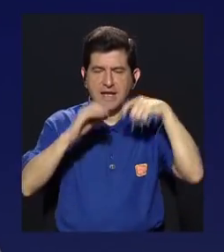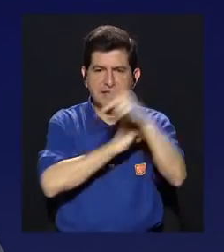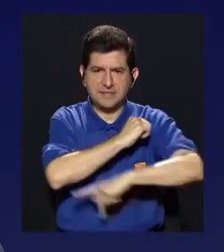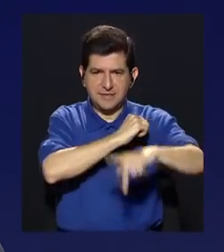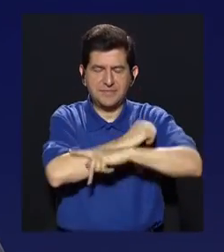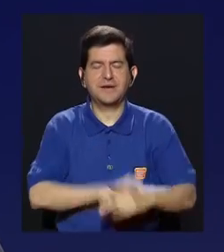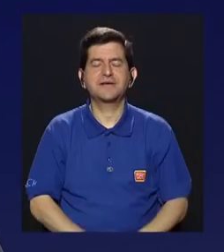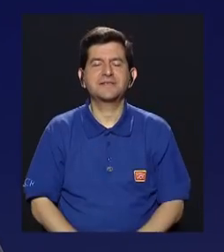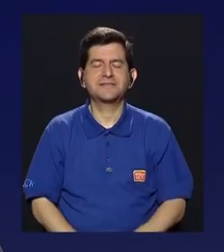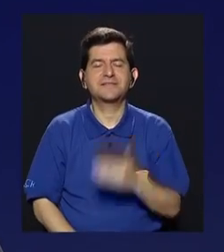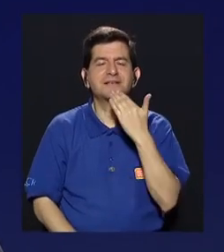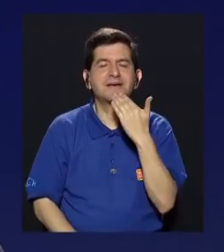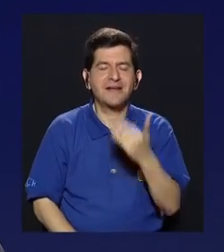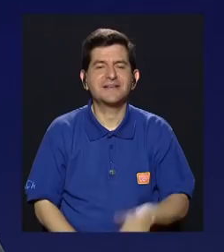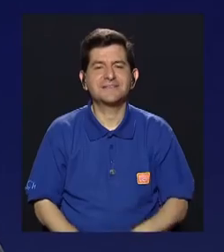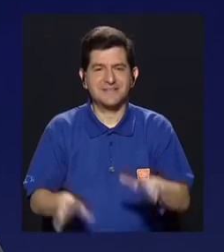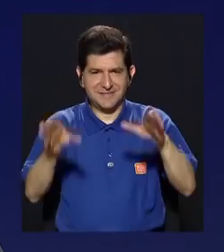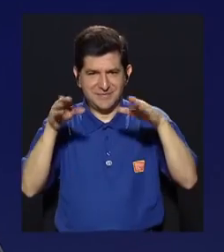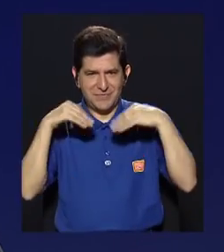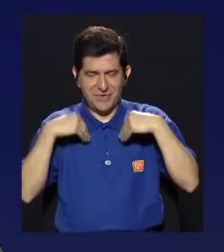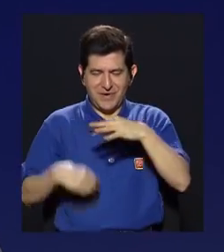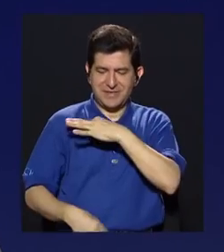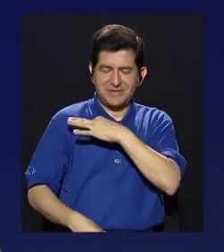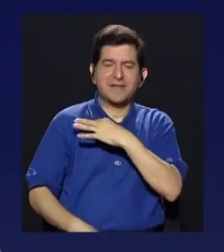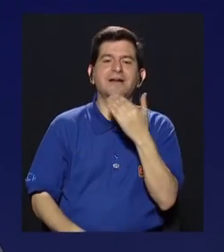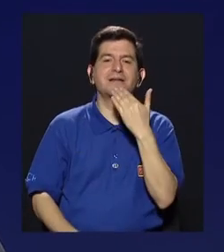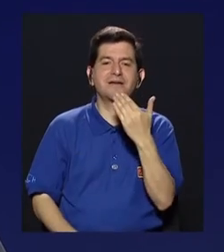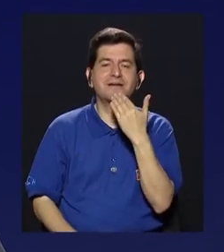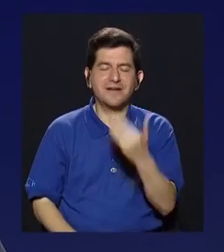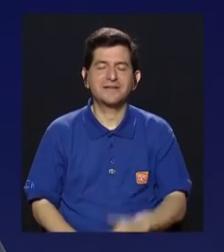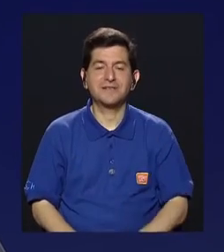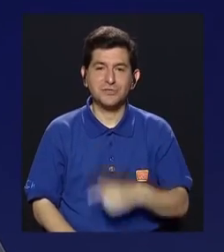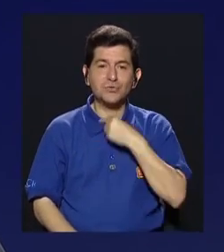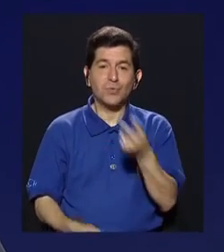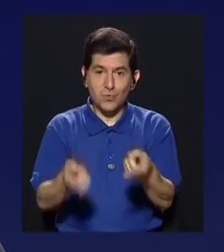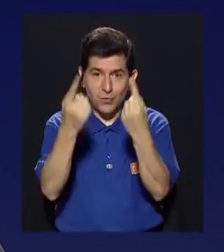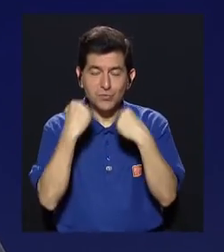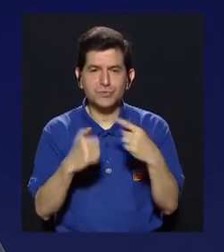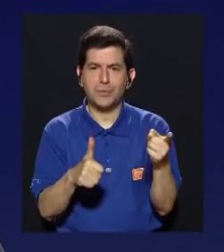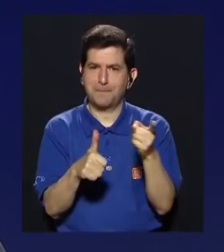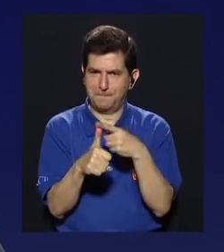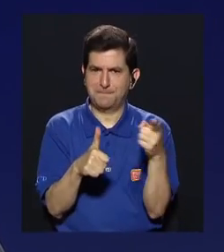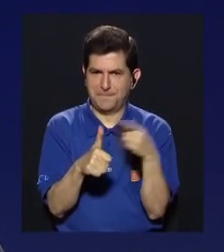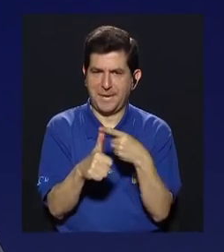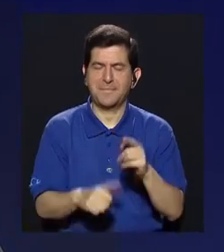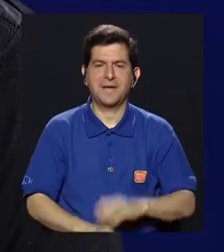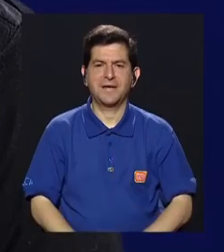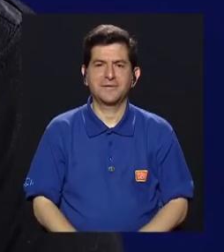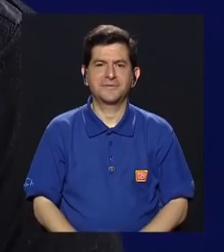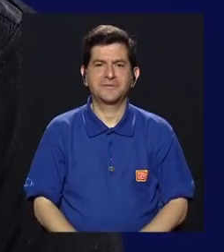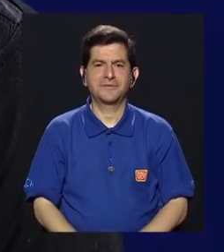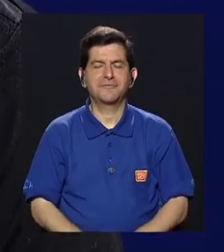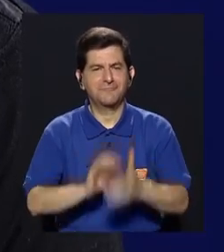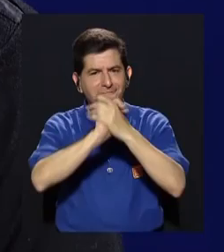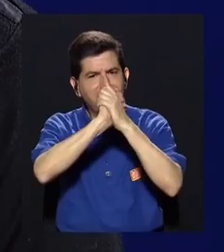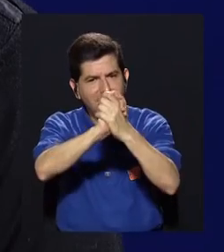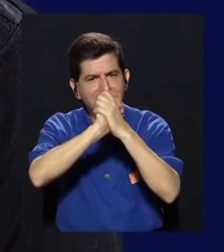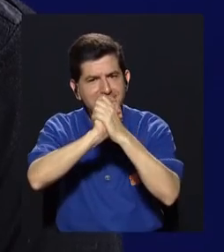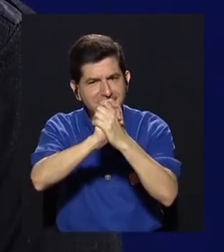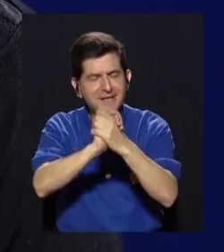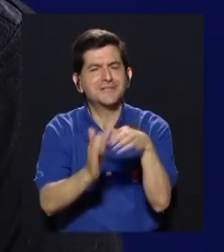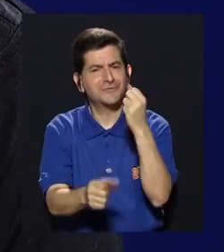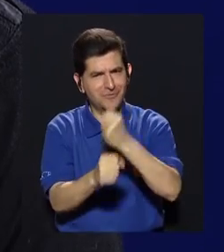esta nueva producción costarricense que usted podrá ver muy pronto en las salas del país álvaro muchísimas gracias por